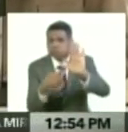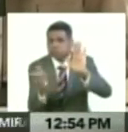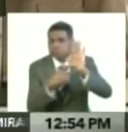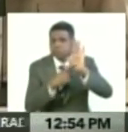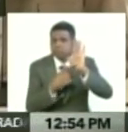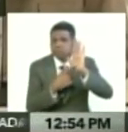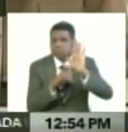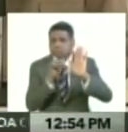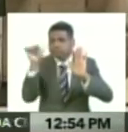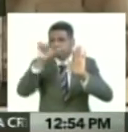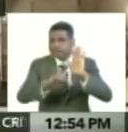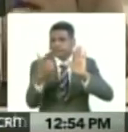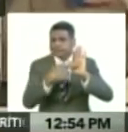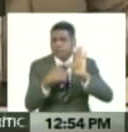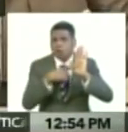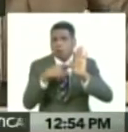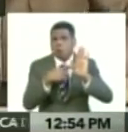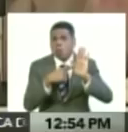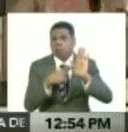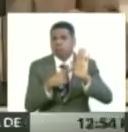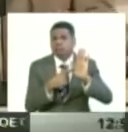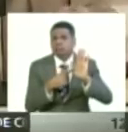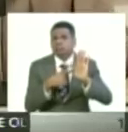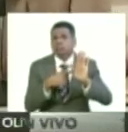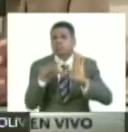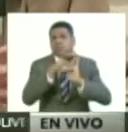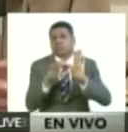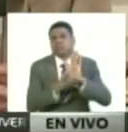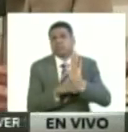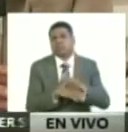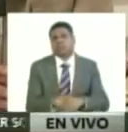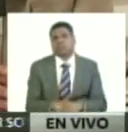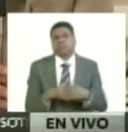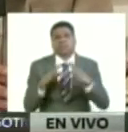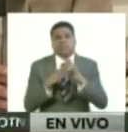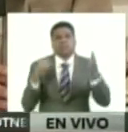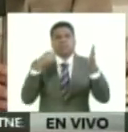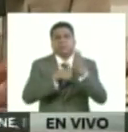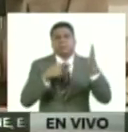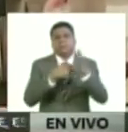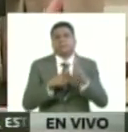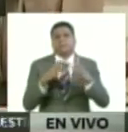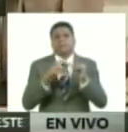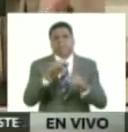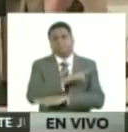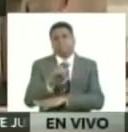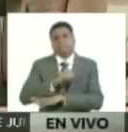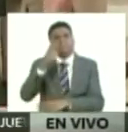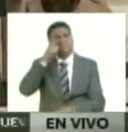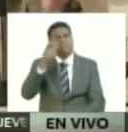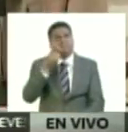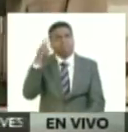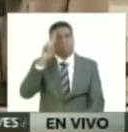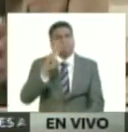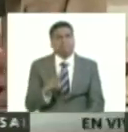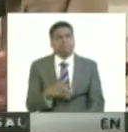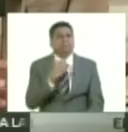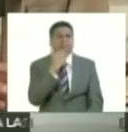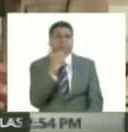la Constitución, y recurrir a todas las formas de violencia con las que vienen amenazando al pueblo de Venezuela, y en víspera de los